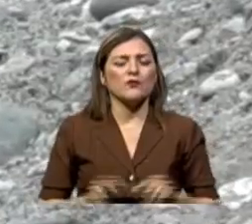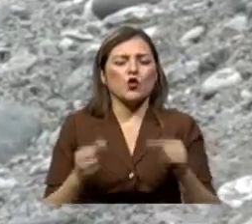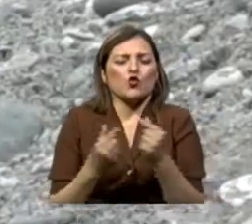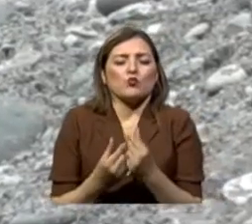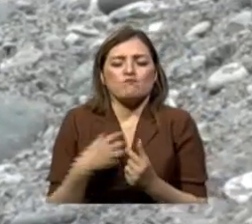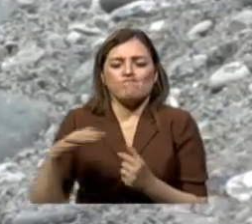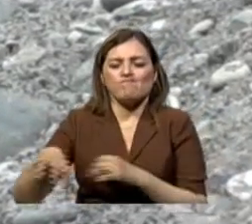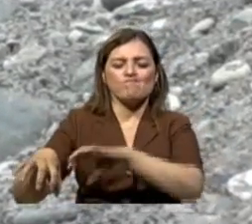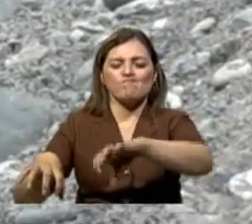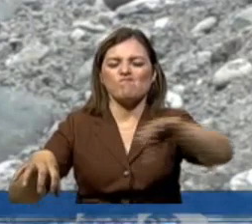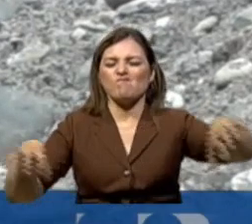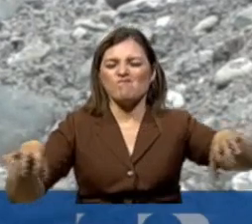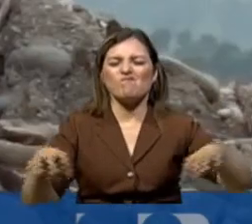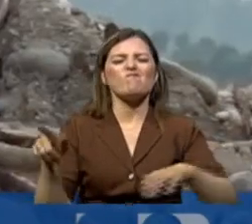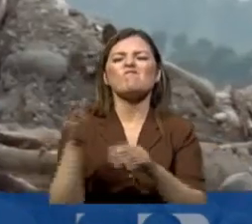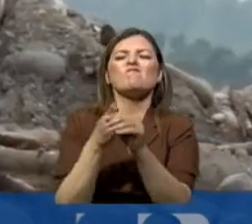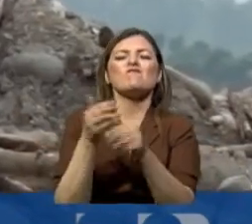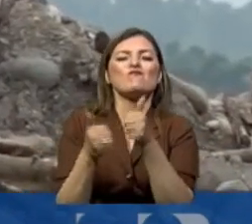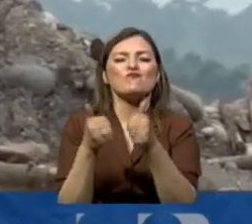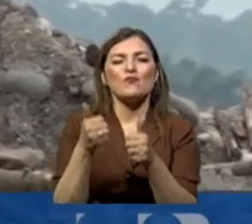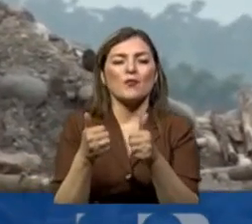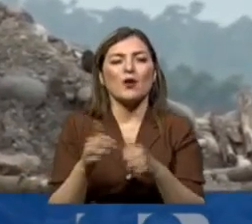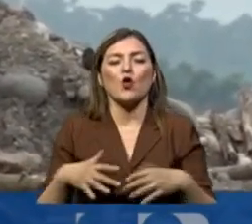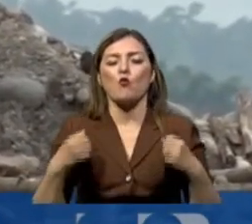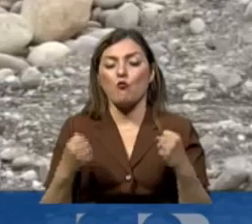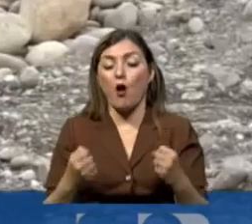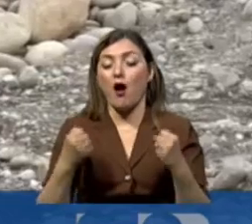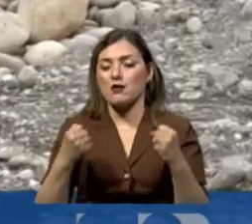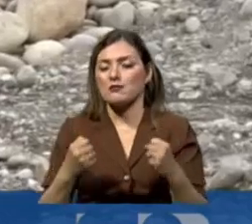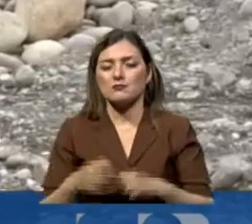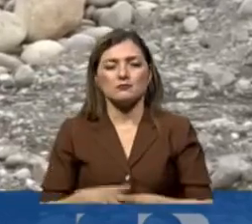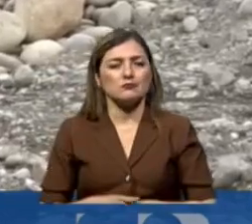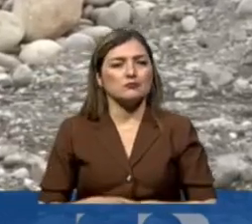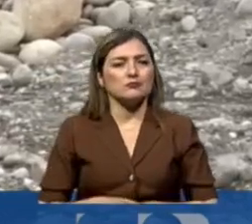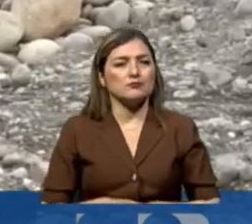grupos atraídos por la minería es cada vez más intenso.